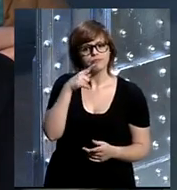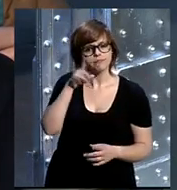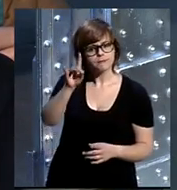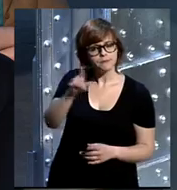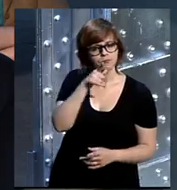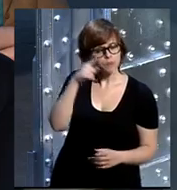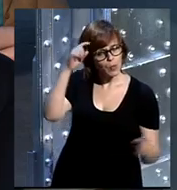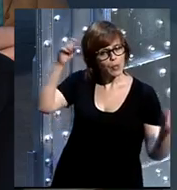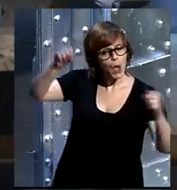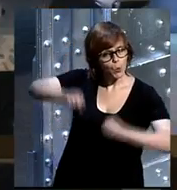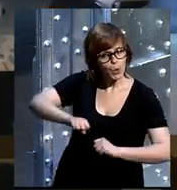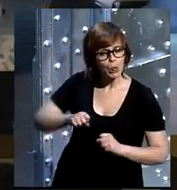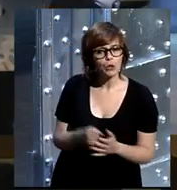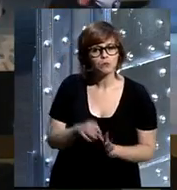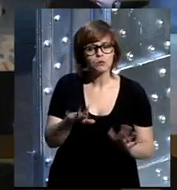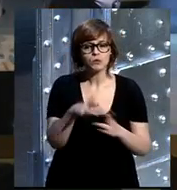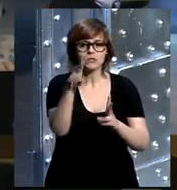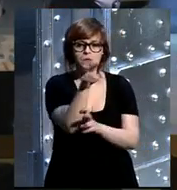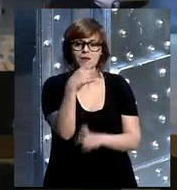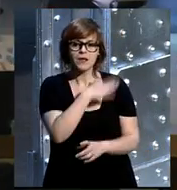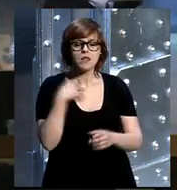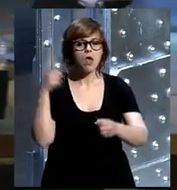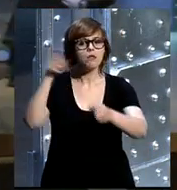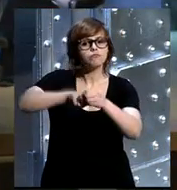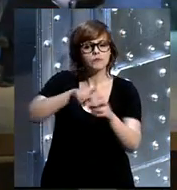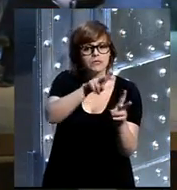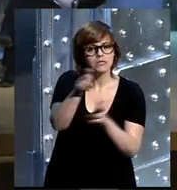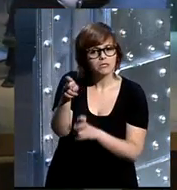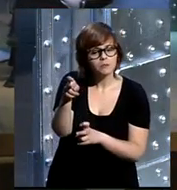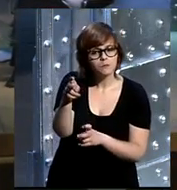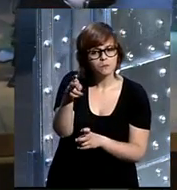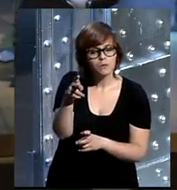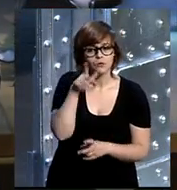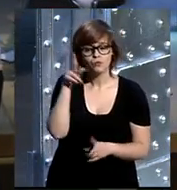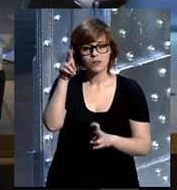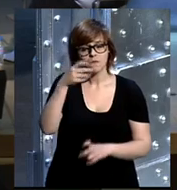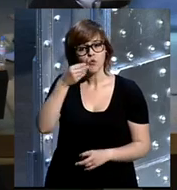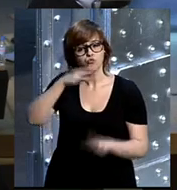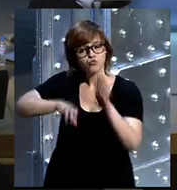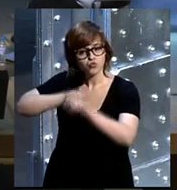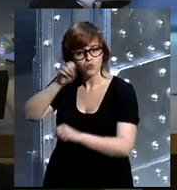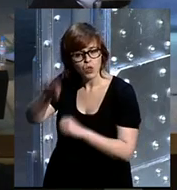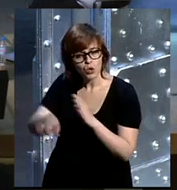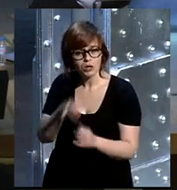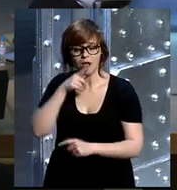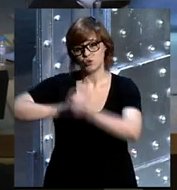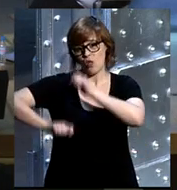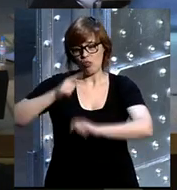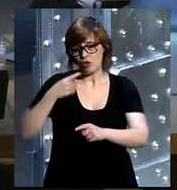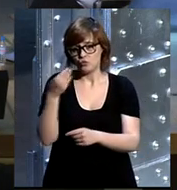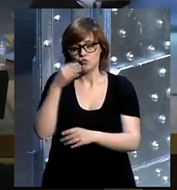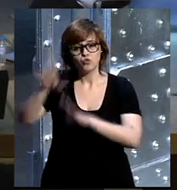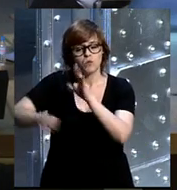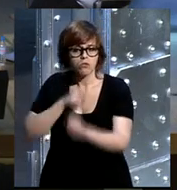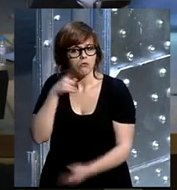dicho nuevamente, pero quería añadir 2 temas. Yo creo que los consumidores y las asociaciones de consumidores tienen